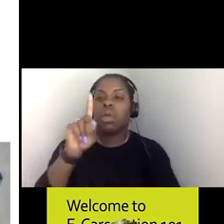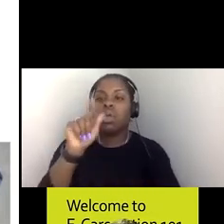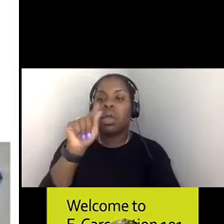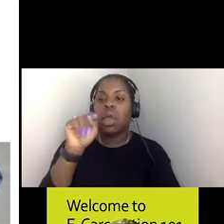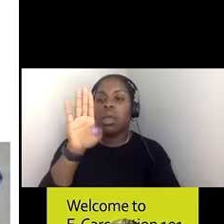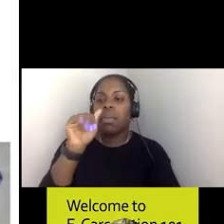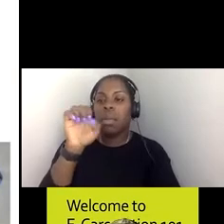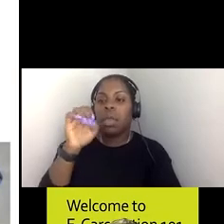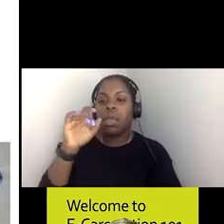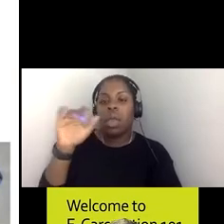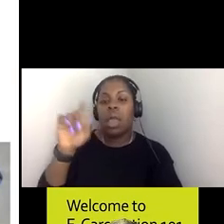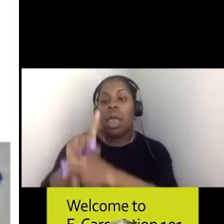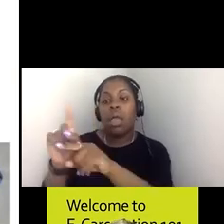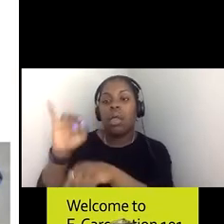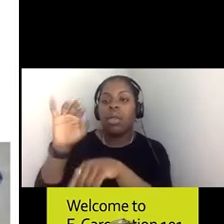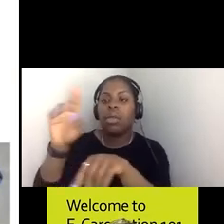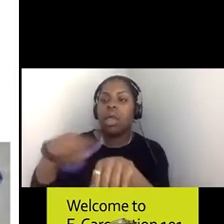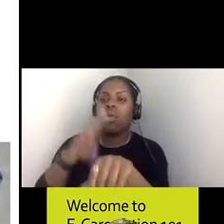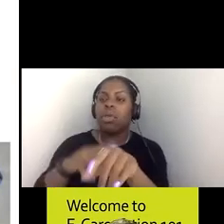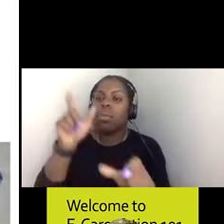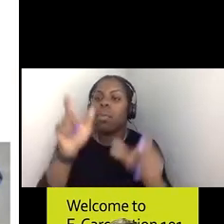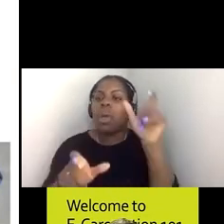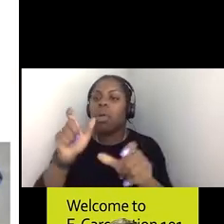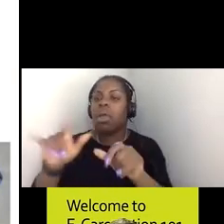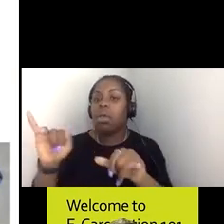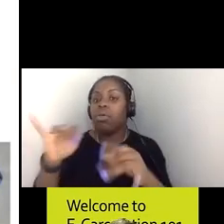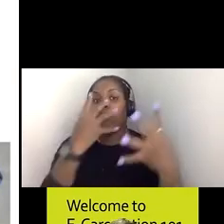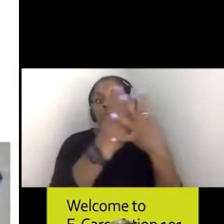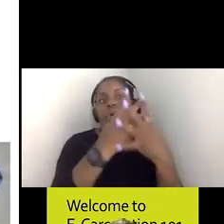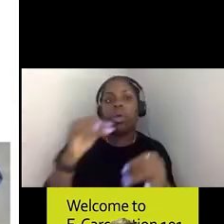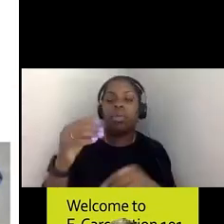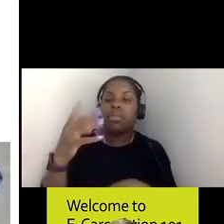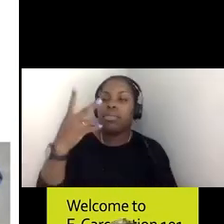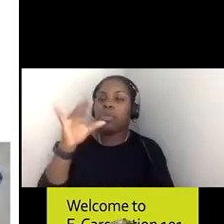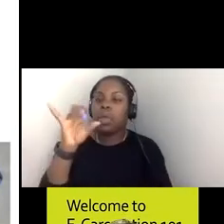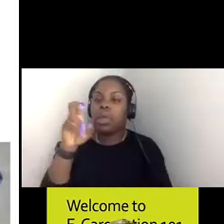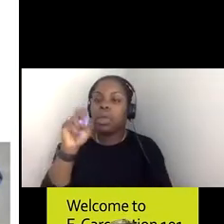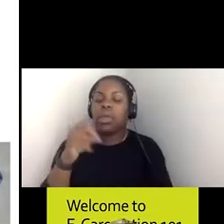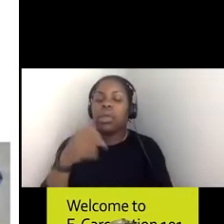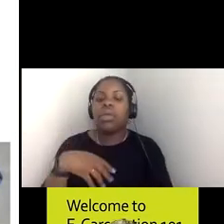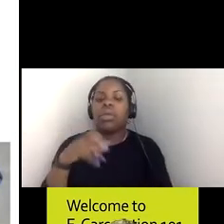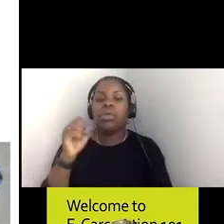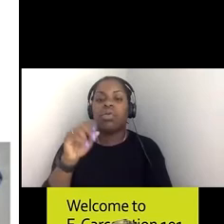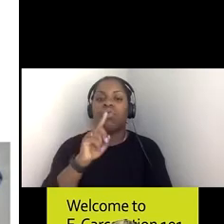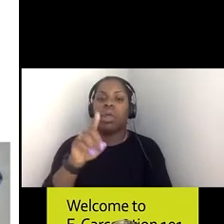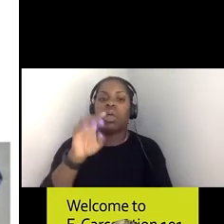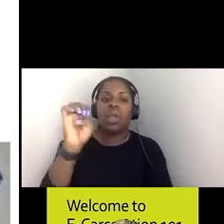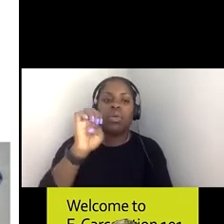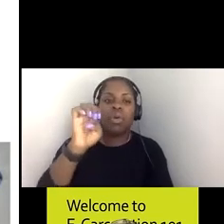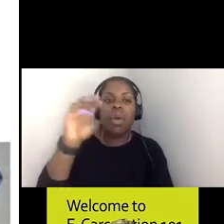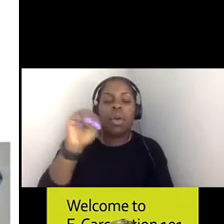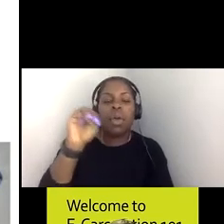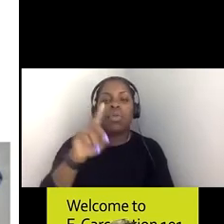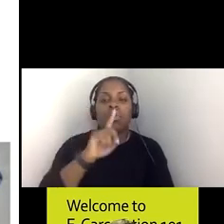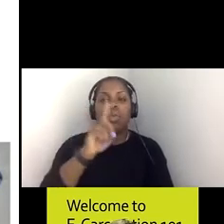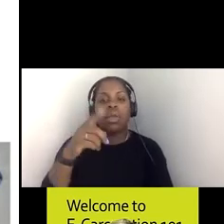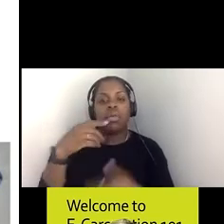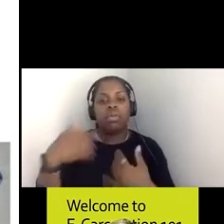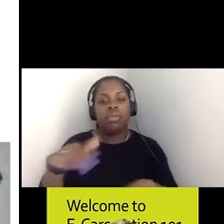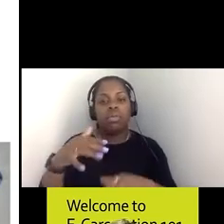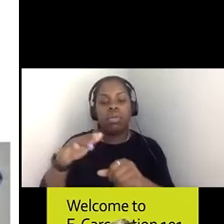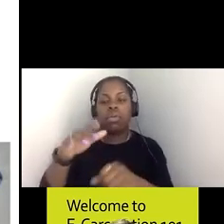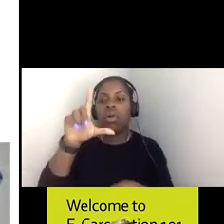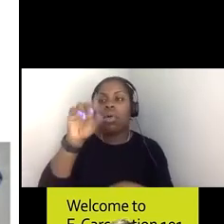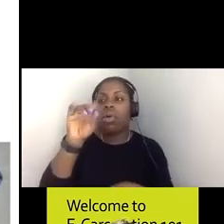base de datos sobre quiénes están en monitoreo electrónico. A diferencia de las poblaciones de prisiones y cárceles, el